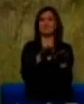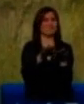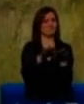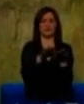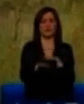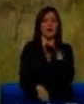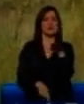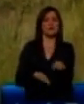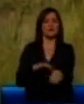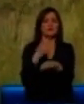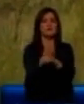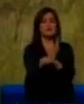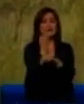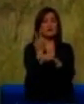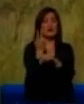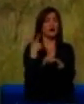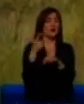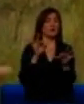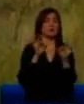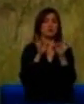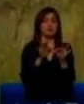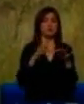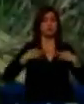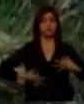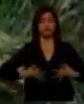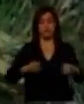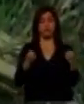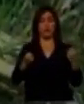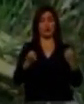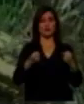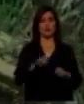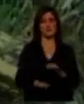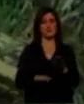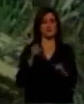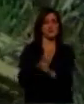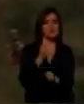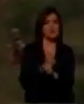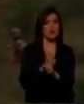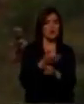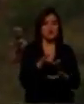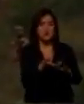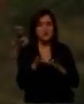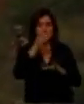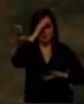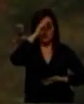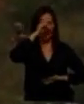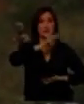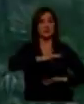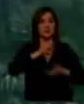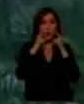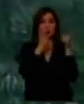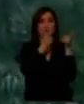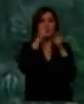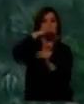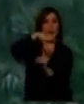que se necesita un excelente estado físico y sortear caminos agrestes. En el lugar trabajan bomberos, militares, guardaparques de etapa